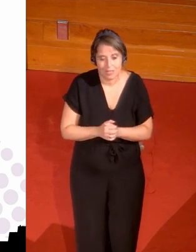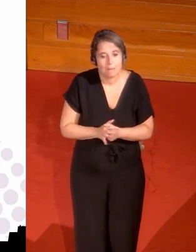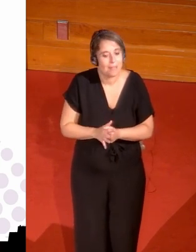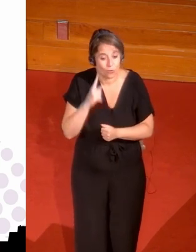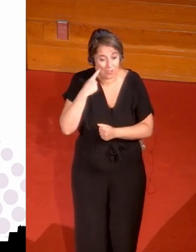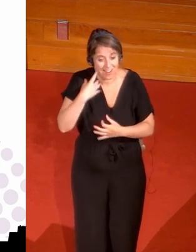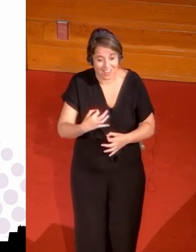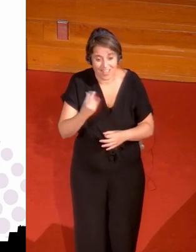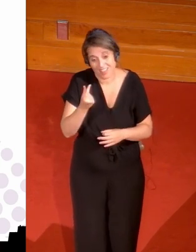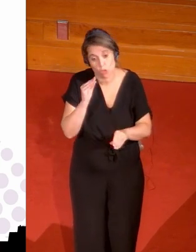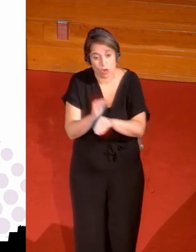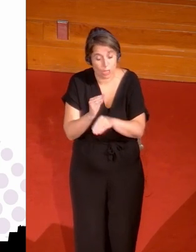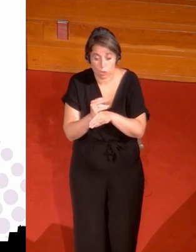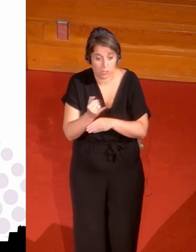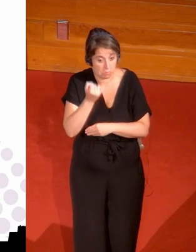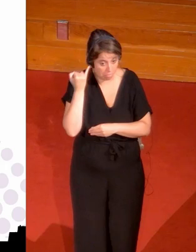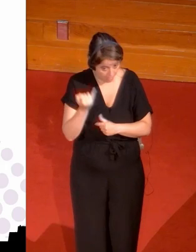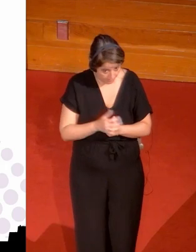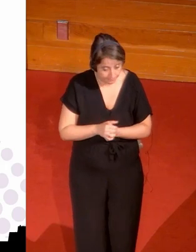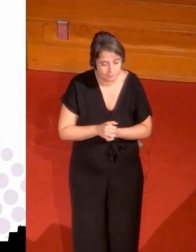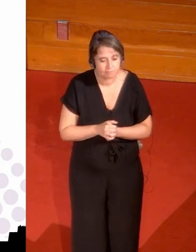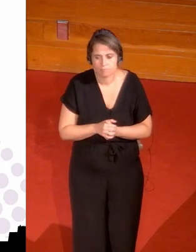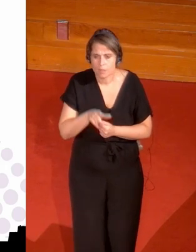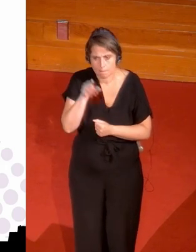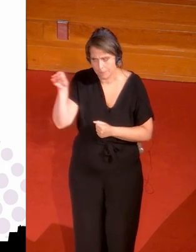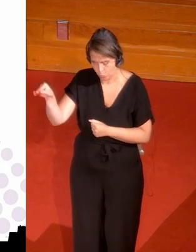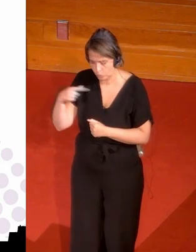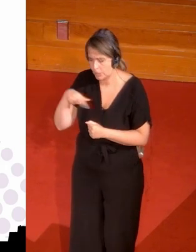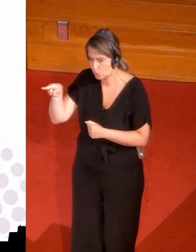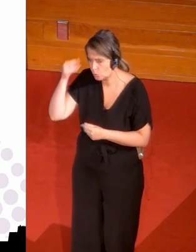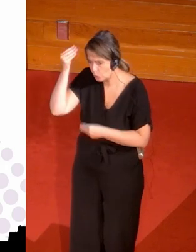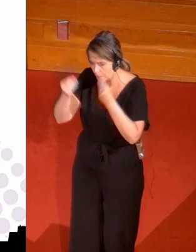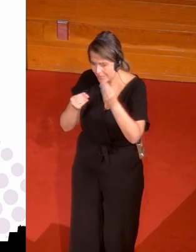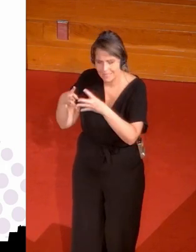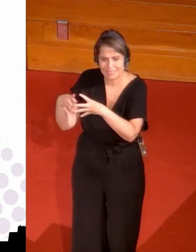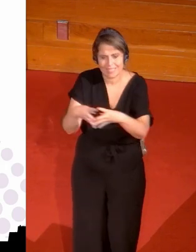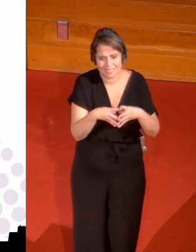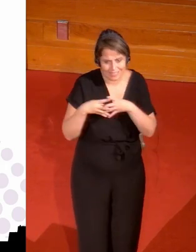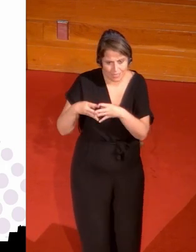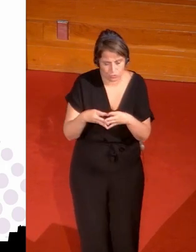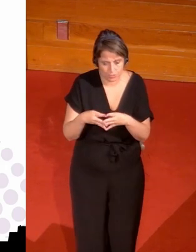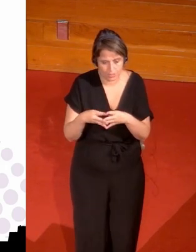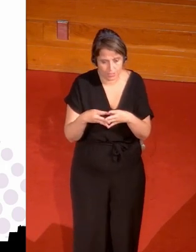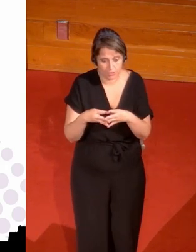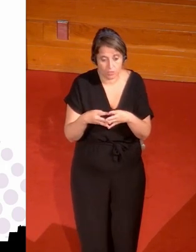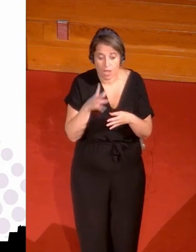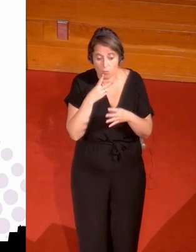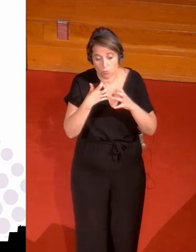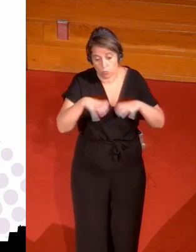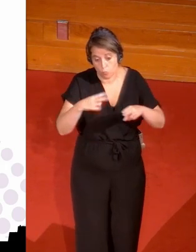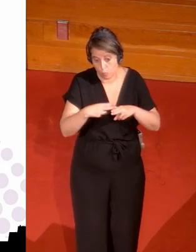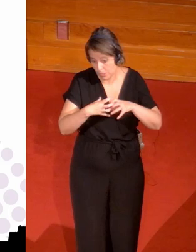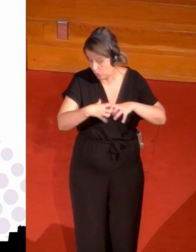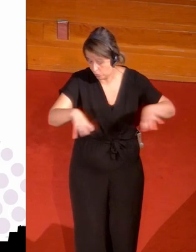no se ven Entonces mi mi pregun es Tú crees que en Estados Unidos el bipartidismo que no que existe desde hace